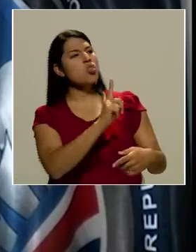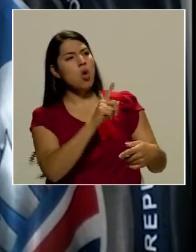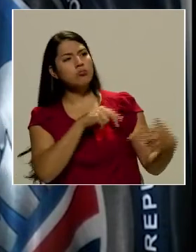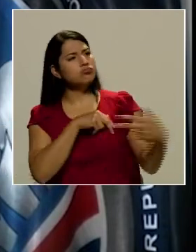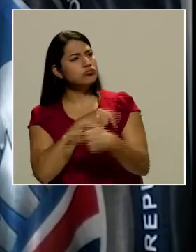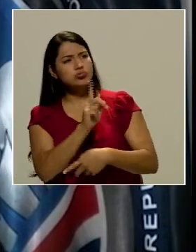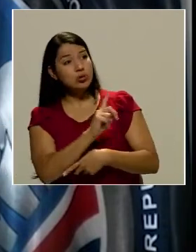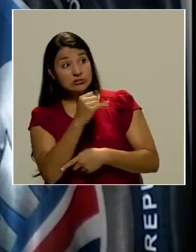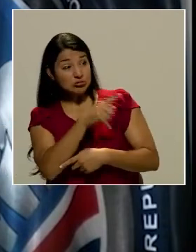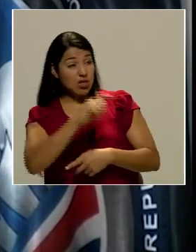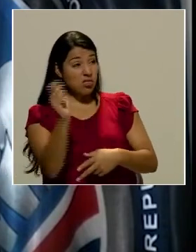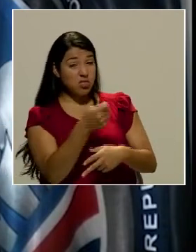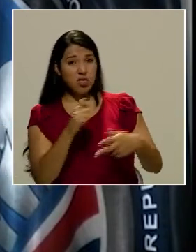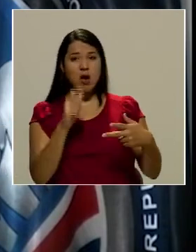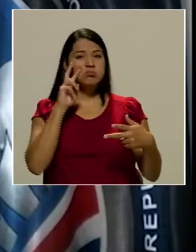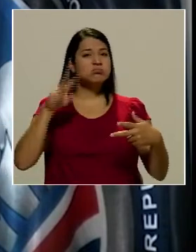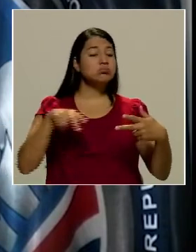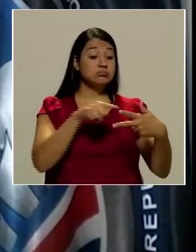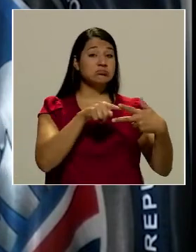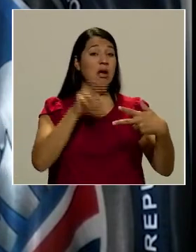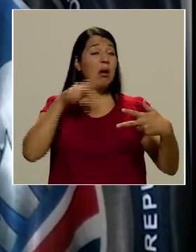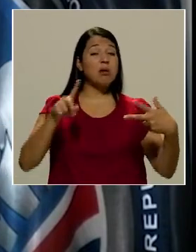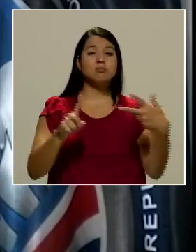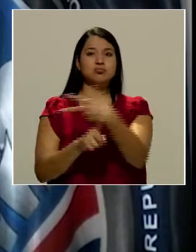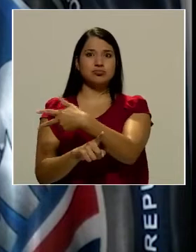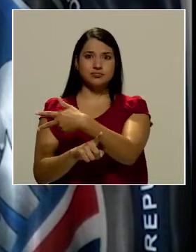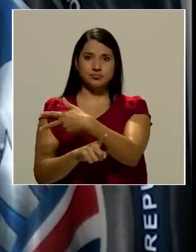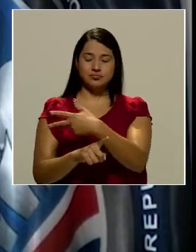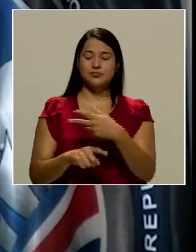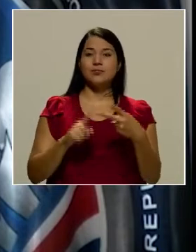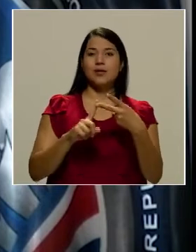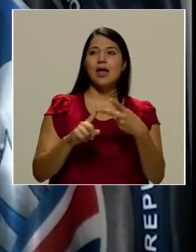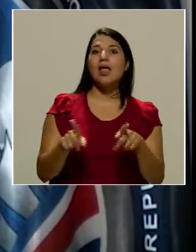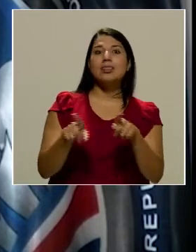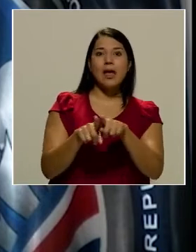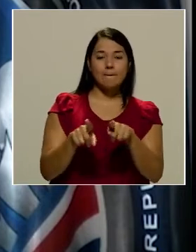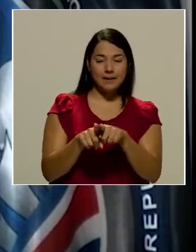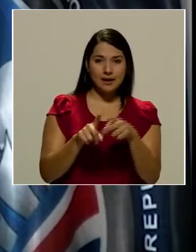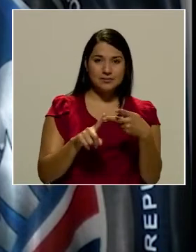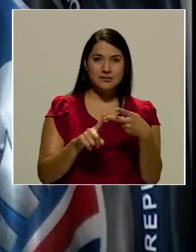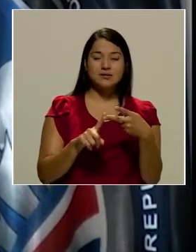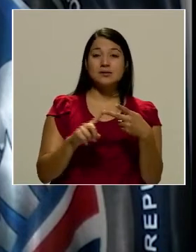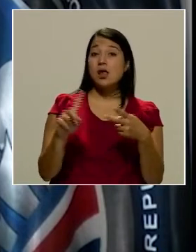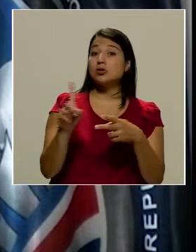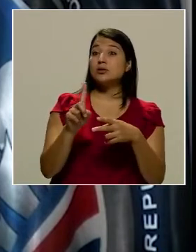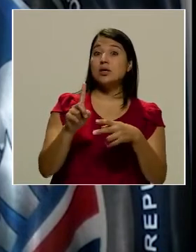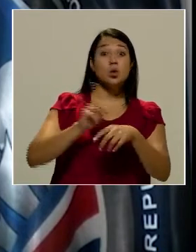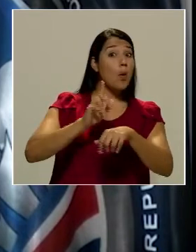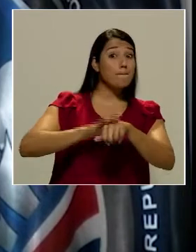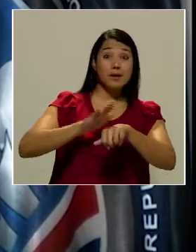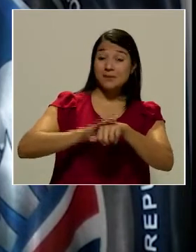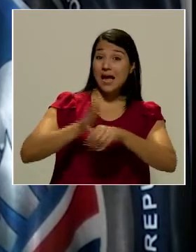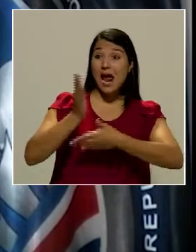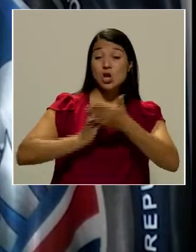ambulancias y los manifestantes las han revisado. También se ha impedido el que lleguen algunas muestras de laboratorio de la